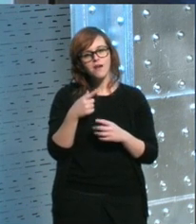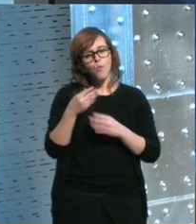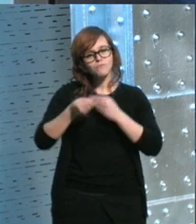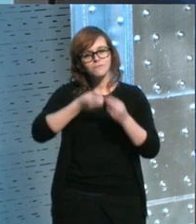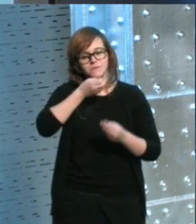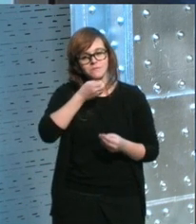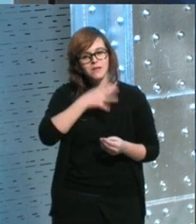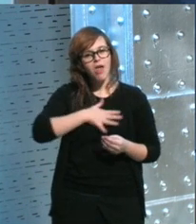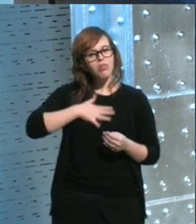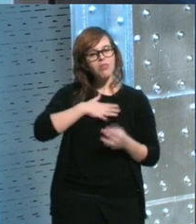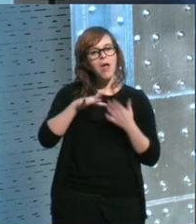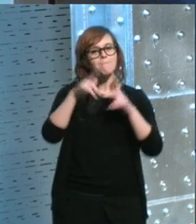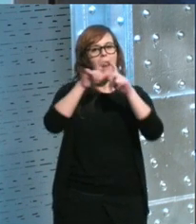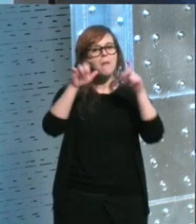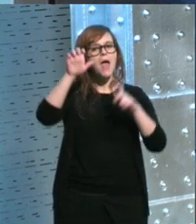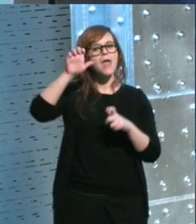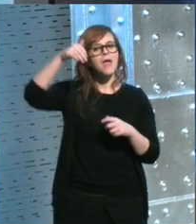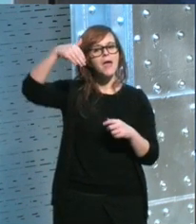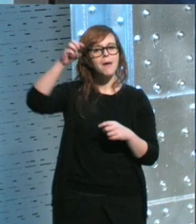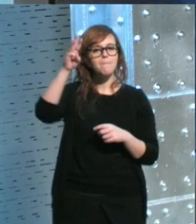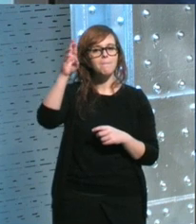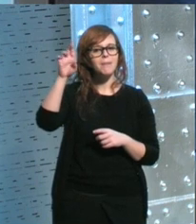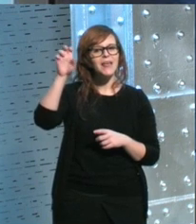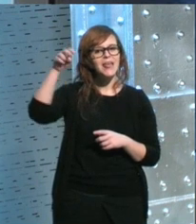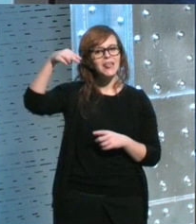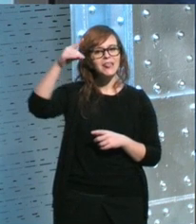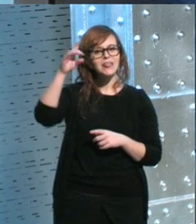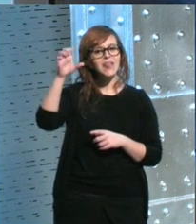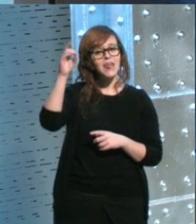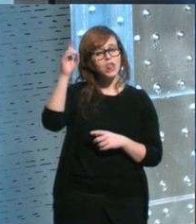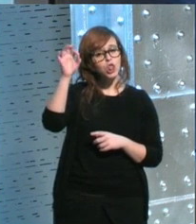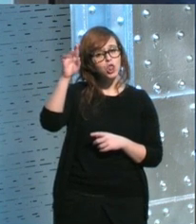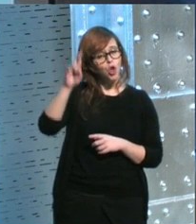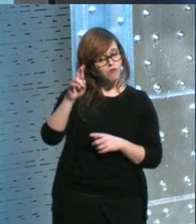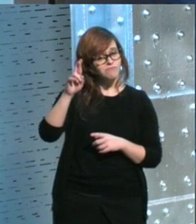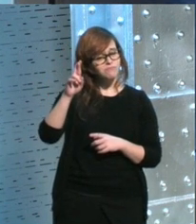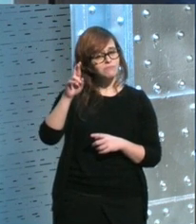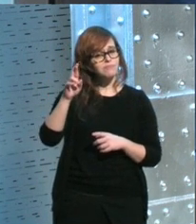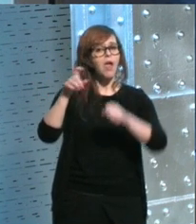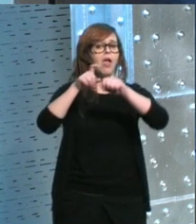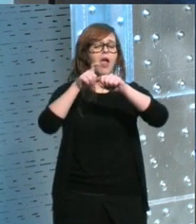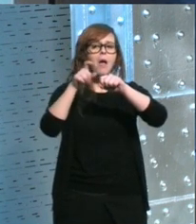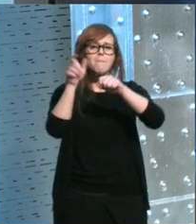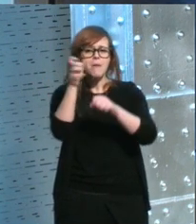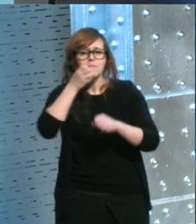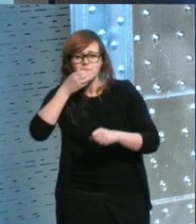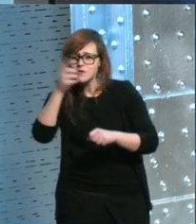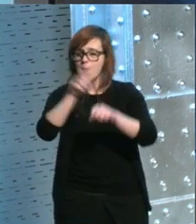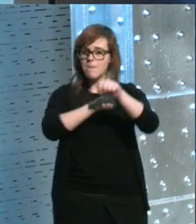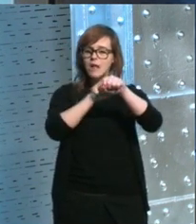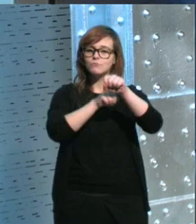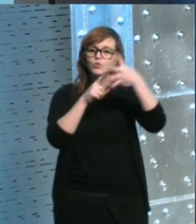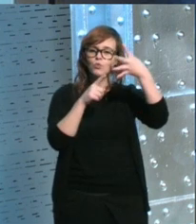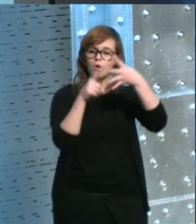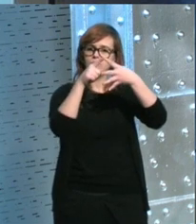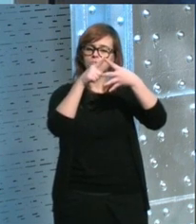normalmente la palabra emprendedor. Para mí hay 4 tipos de emprendedores. Uno, hay el emprendedor de negocios, el